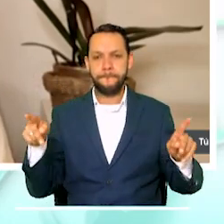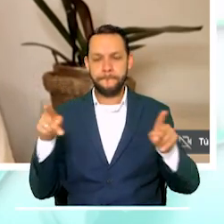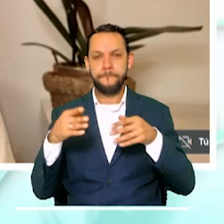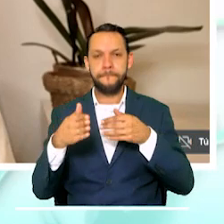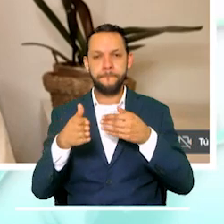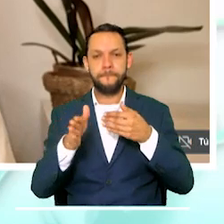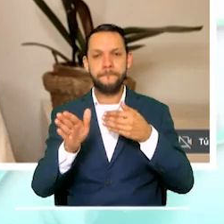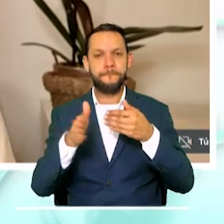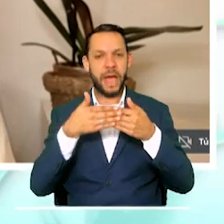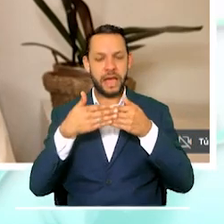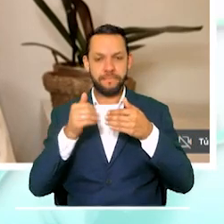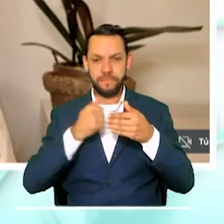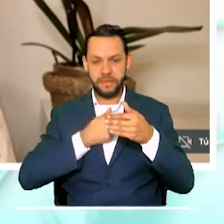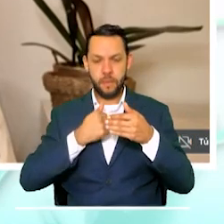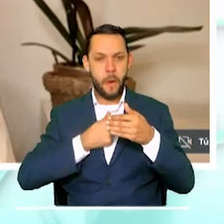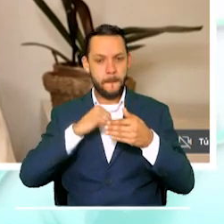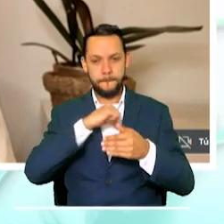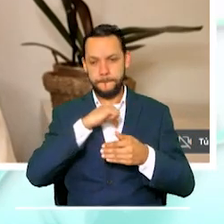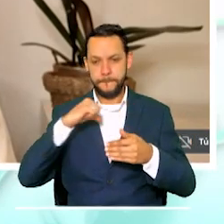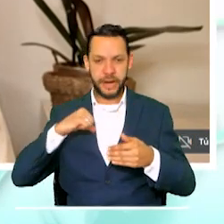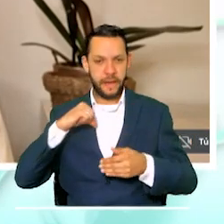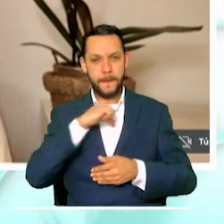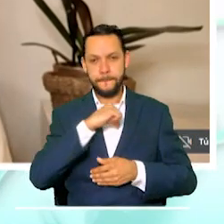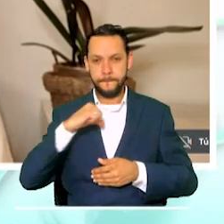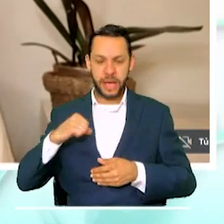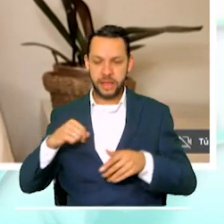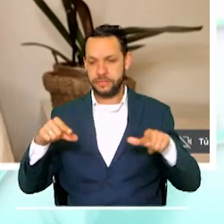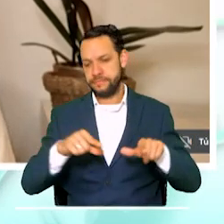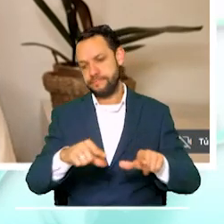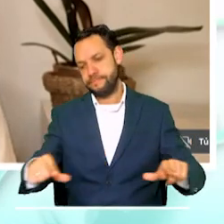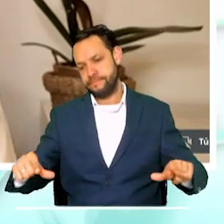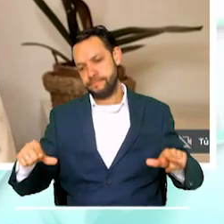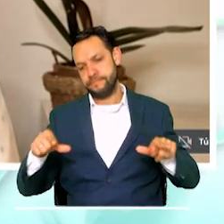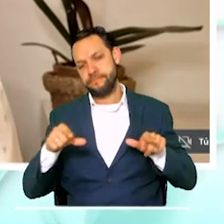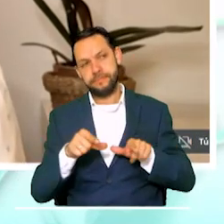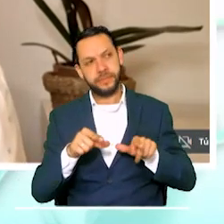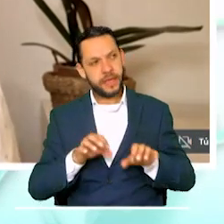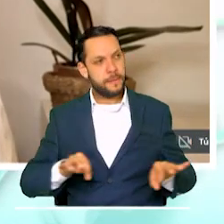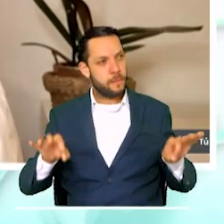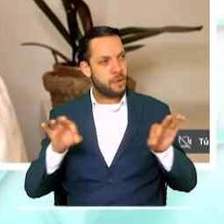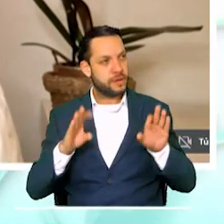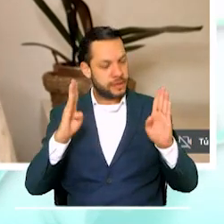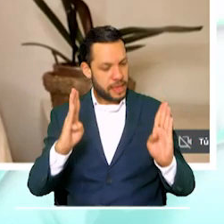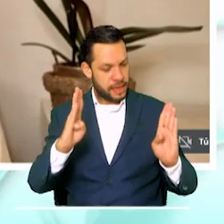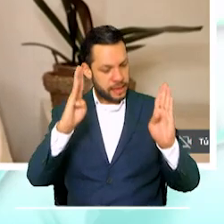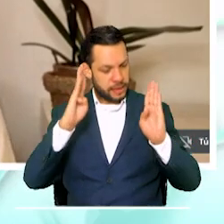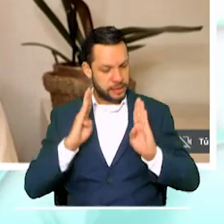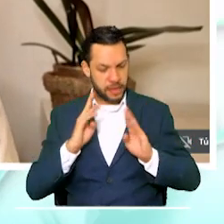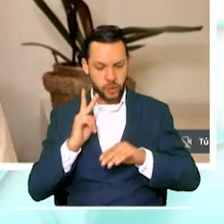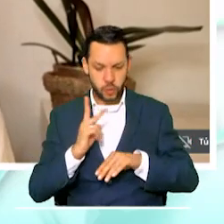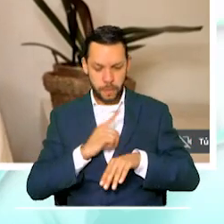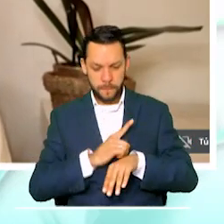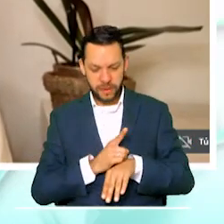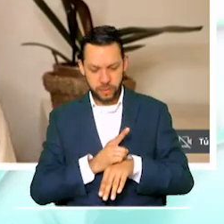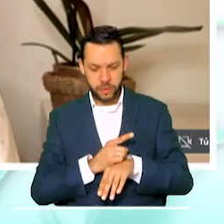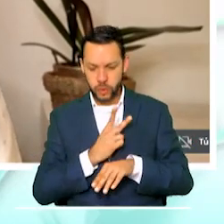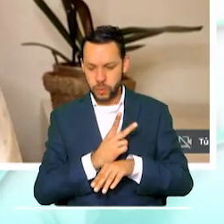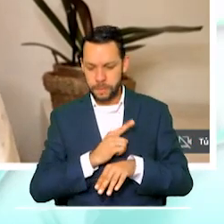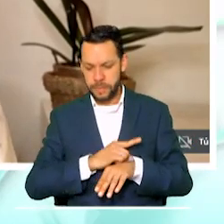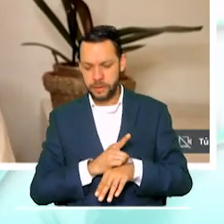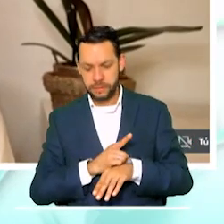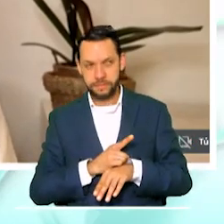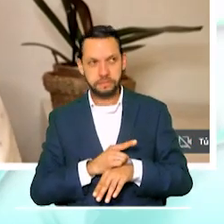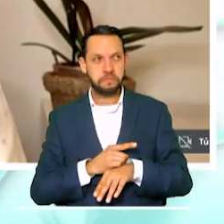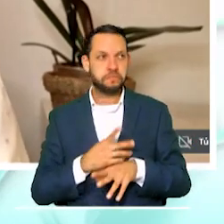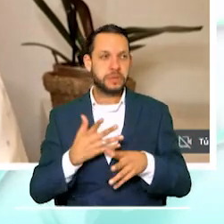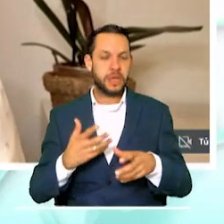puerta, asegúrense que van a poder mantener su atención plena durante estos 2 minutos. Quienes